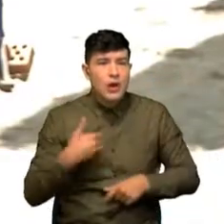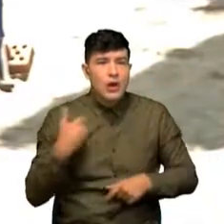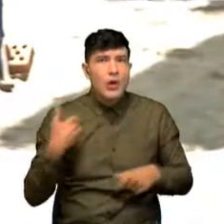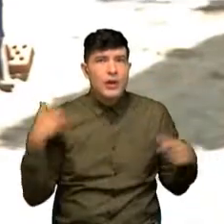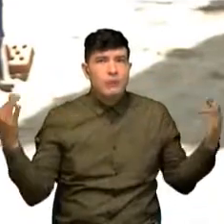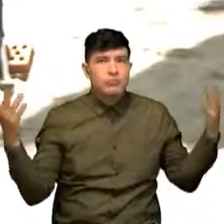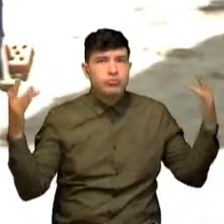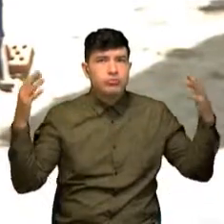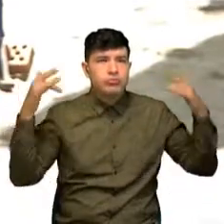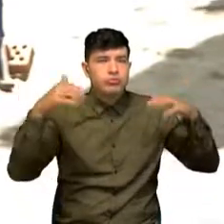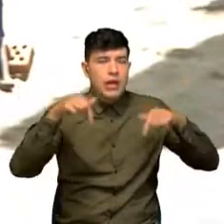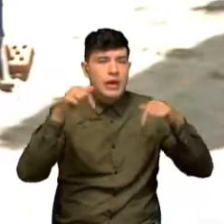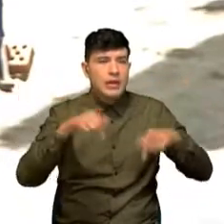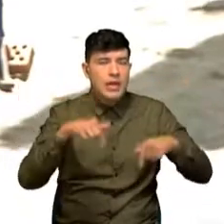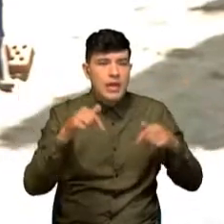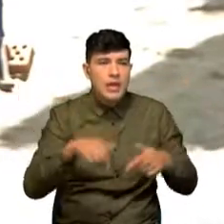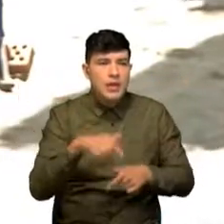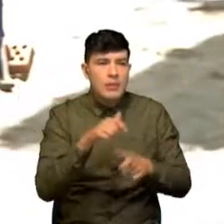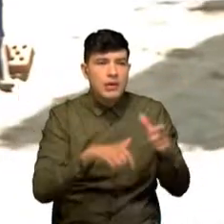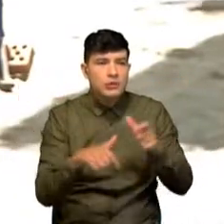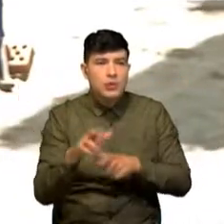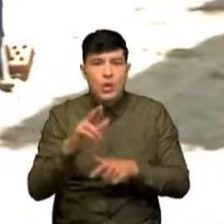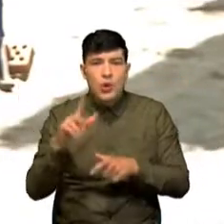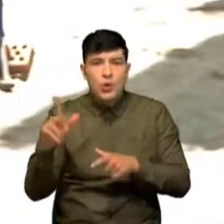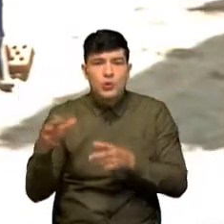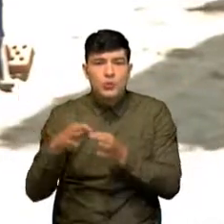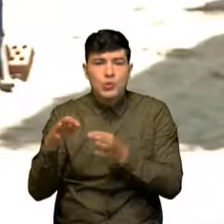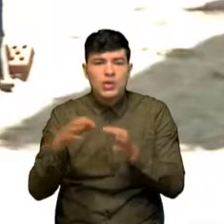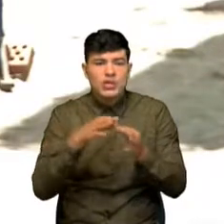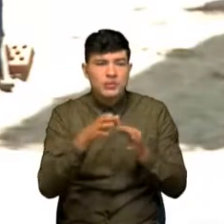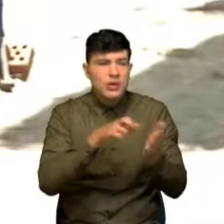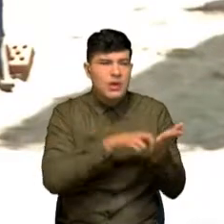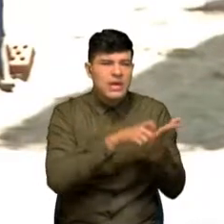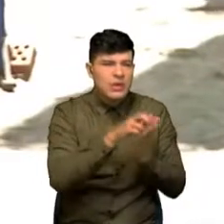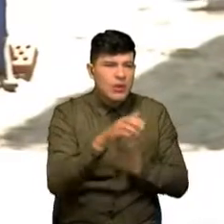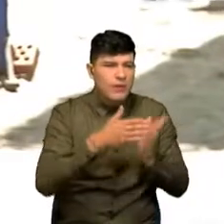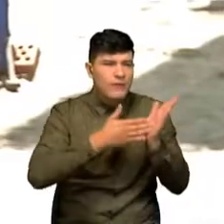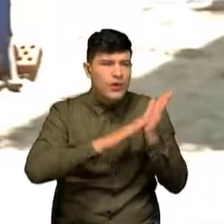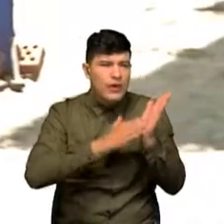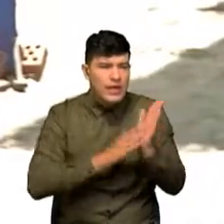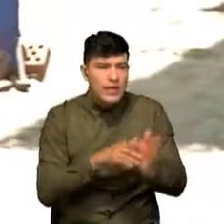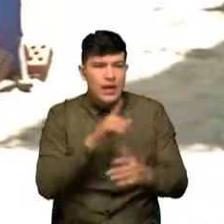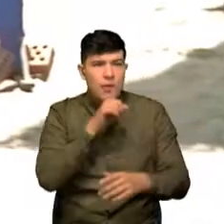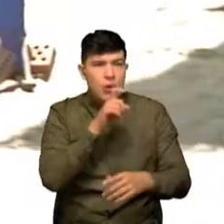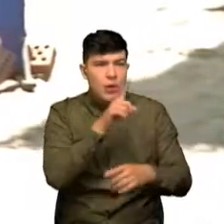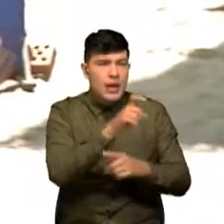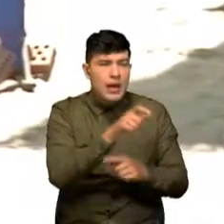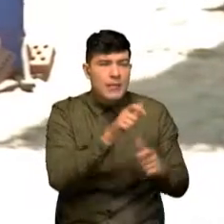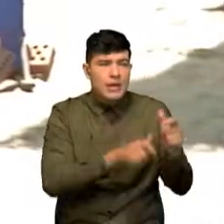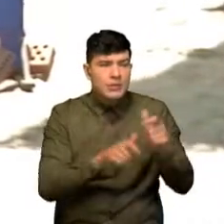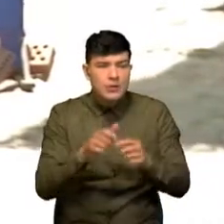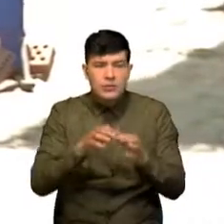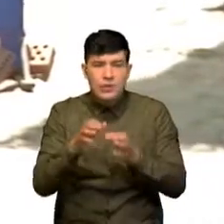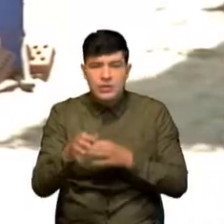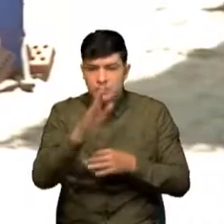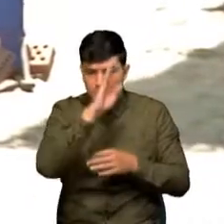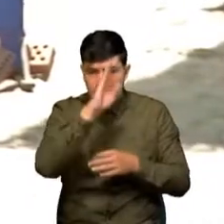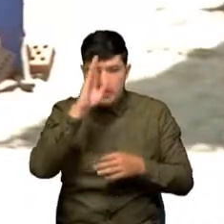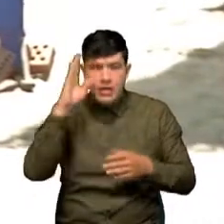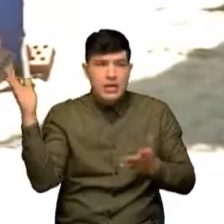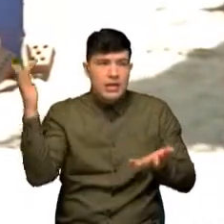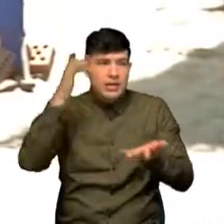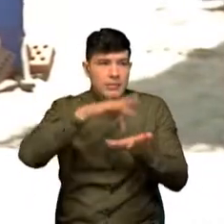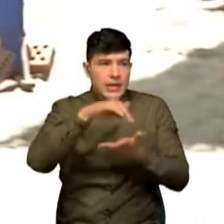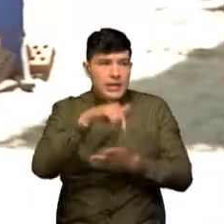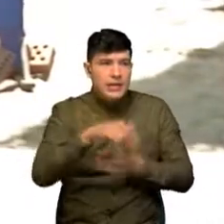acá presentes, venía gente de otros municipios, de Girón, Florida, Bucaramanga, gente de San Gil, venían a visitar el parque